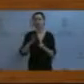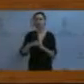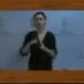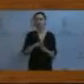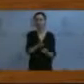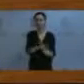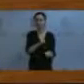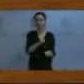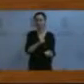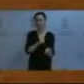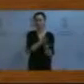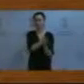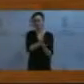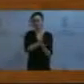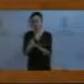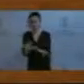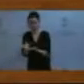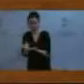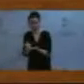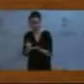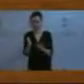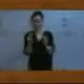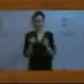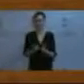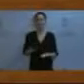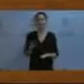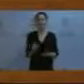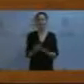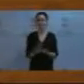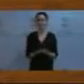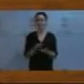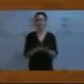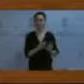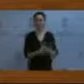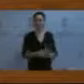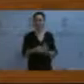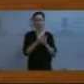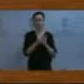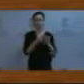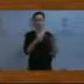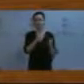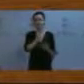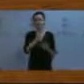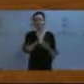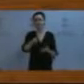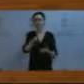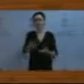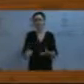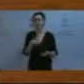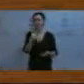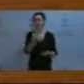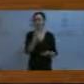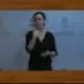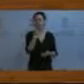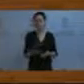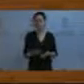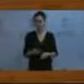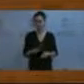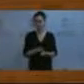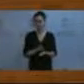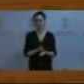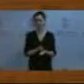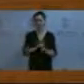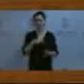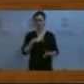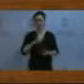aquí la solicitud de la contestación de información, casi 700.000 euros en servicios